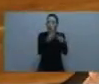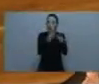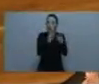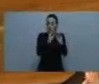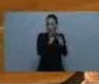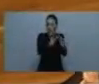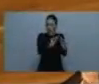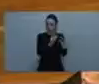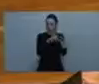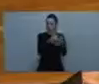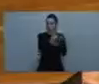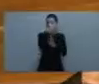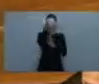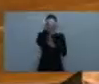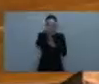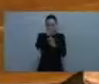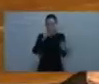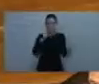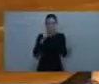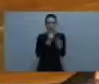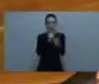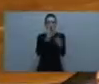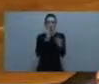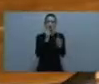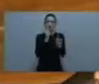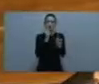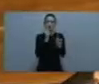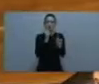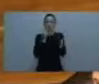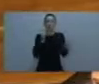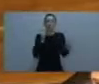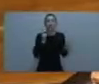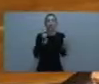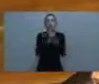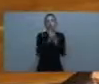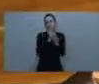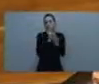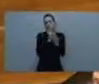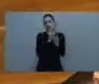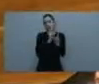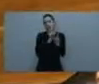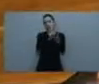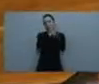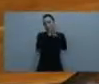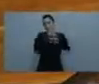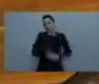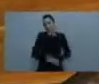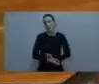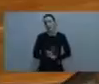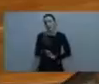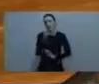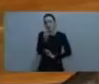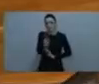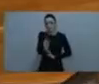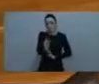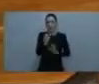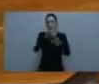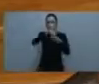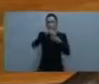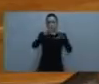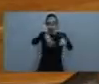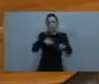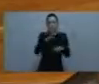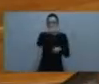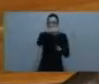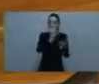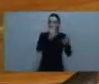que se han opuesto en el Congreso a que efectivamente ese cambio se produzca. Para una vez que